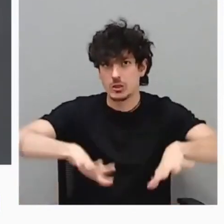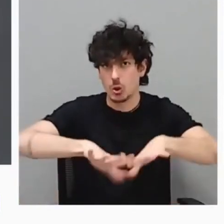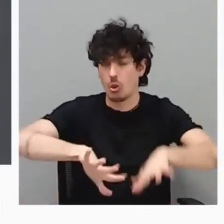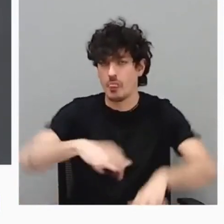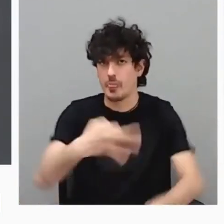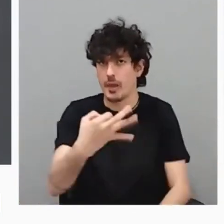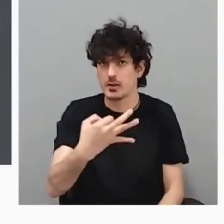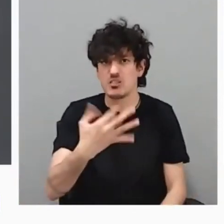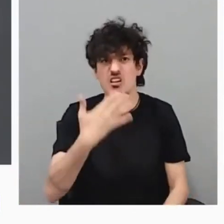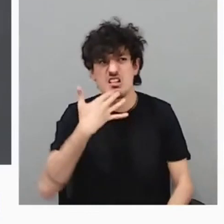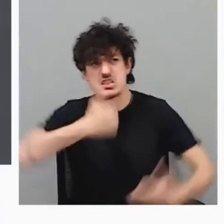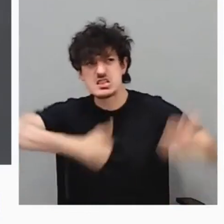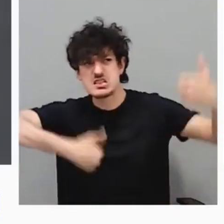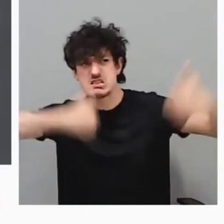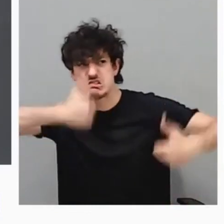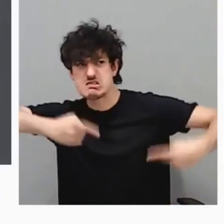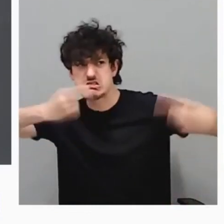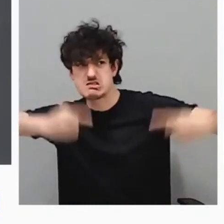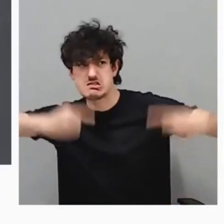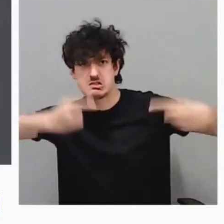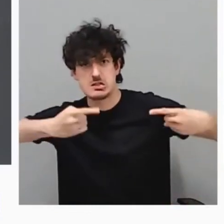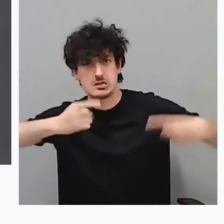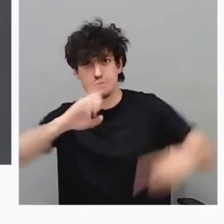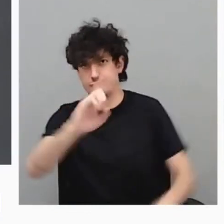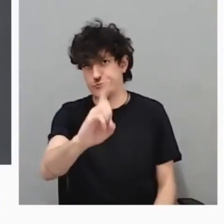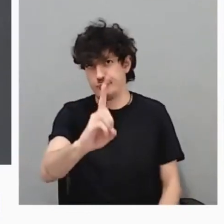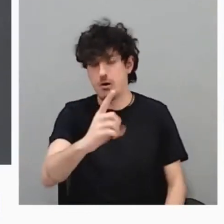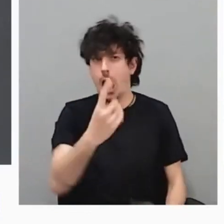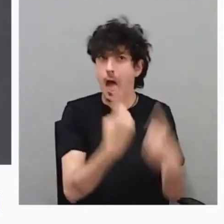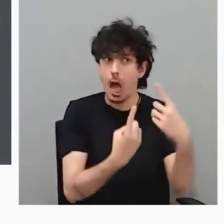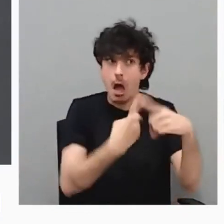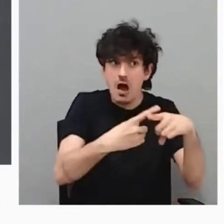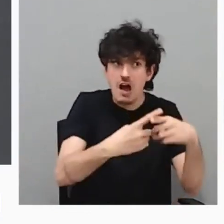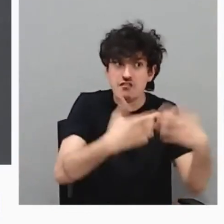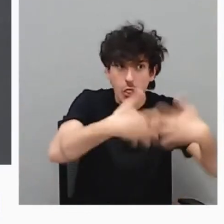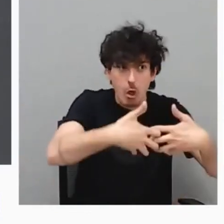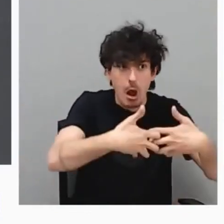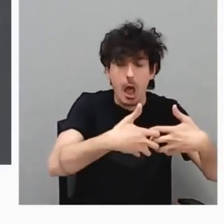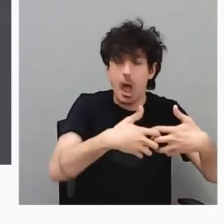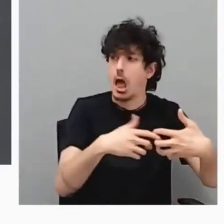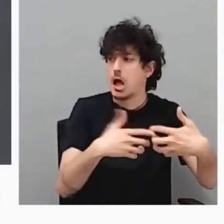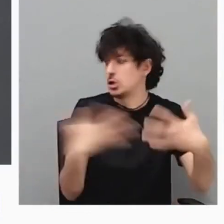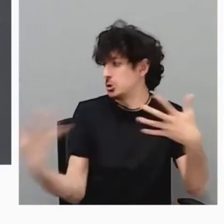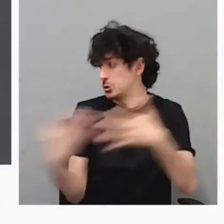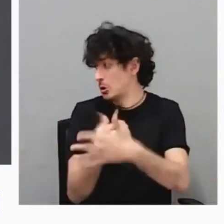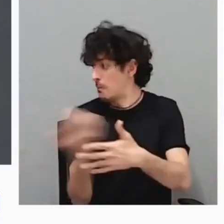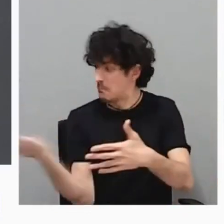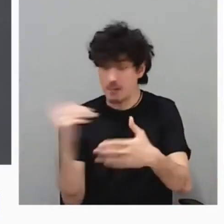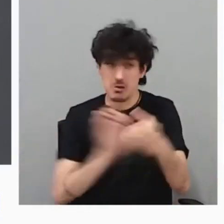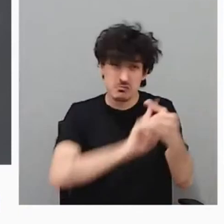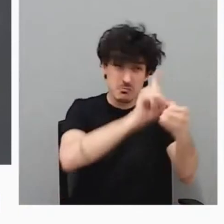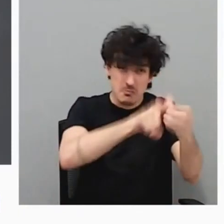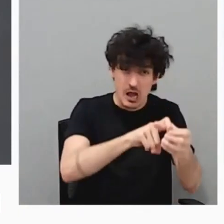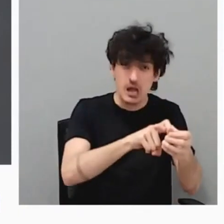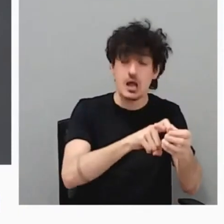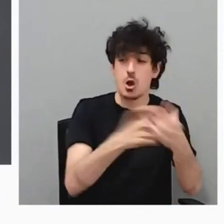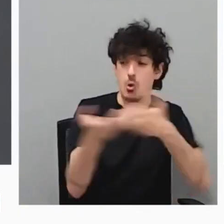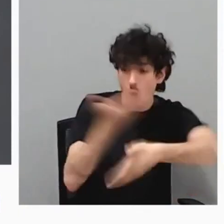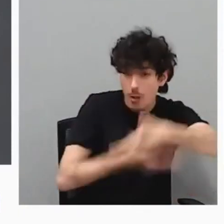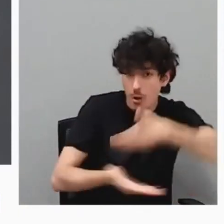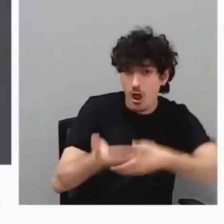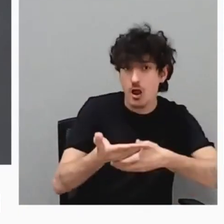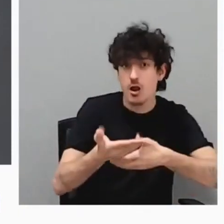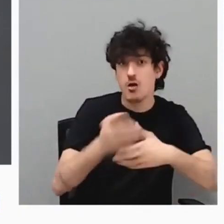por tonterías, sino hay cosas que funcionan, pues vamos a colaborar, vamos a sumar y vamos a hacer que realmente no pasen